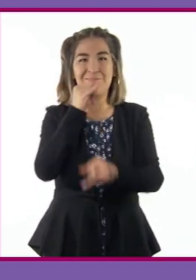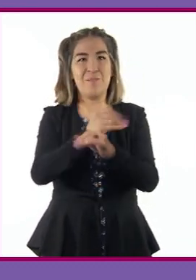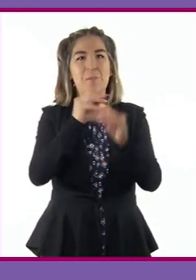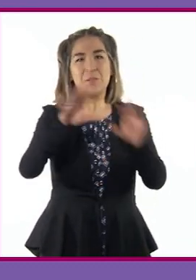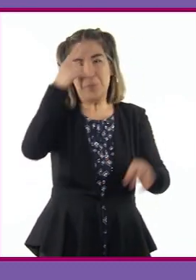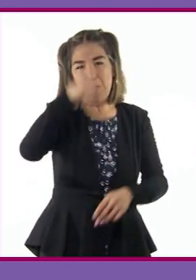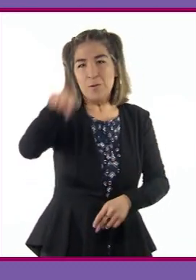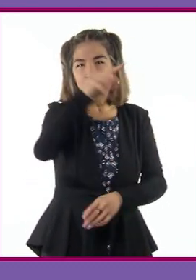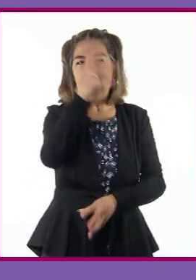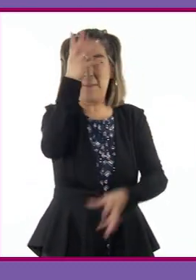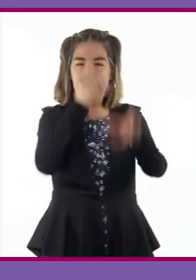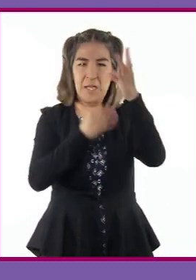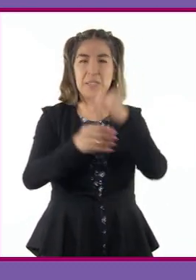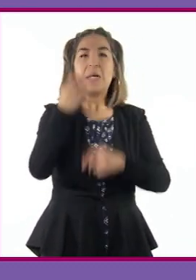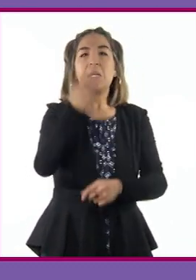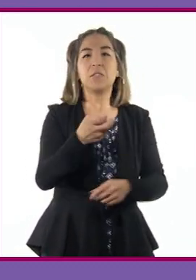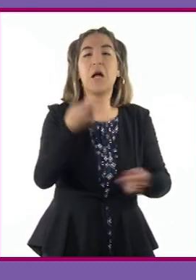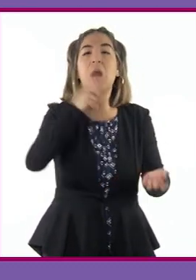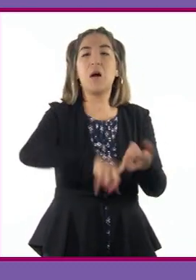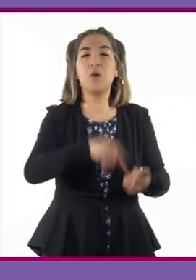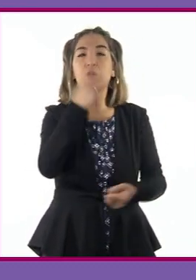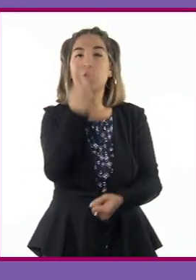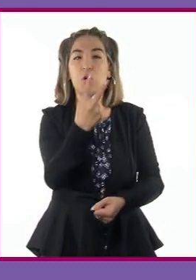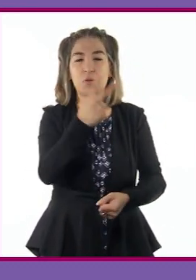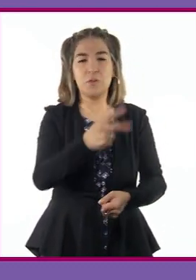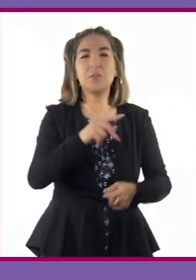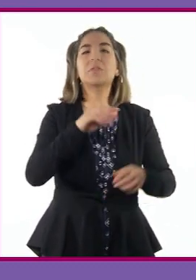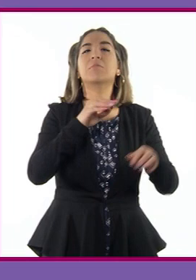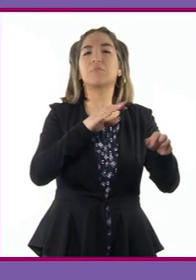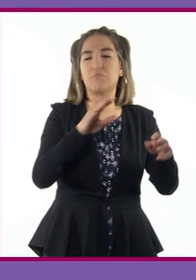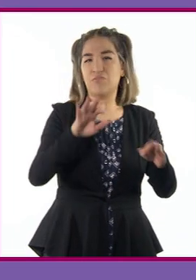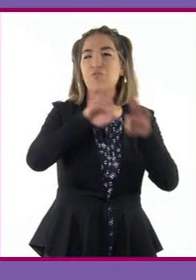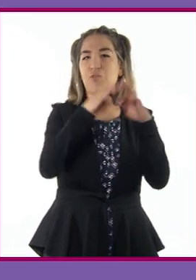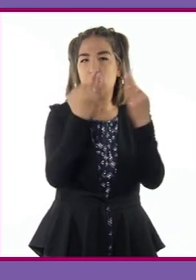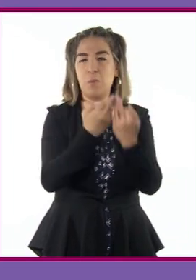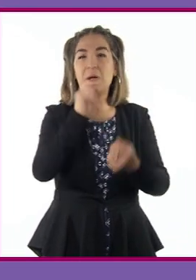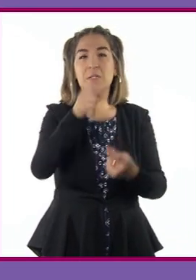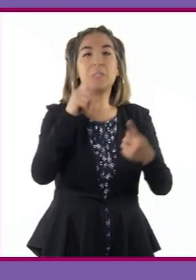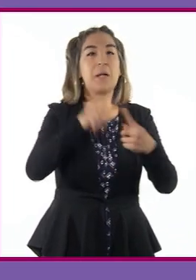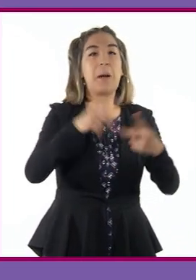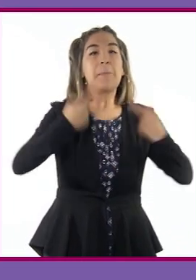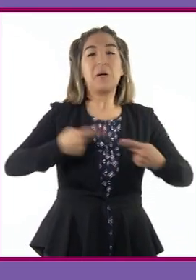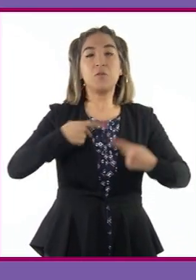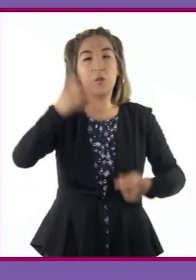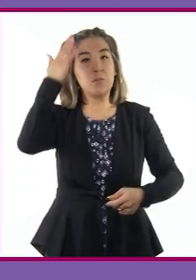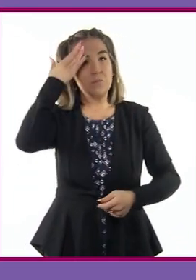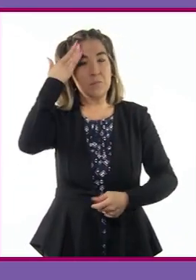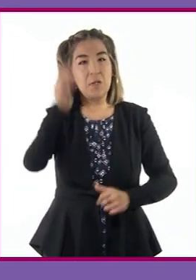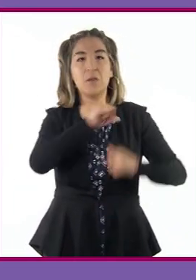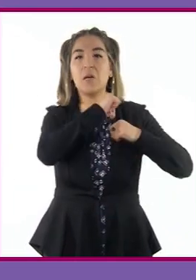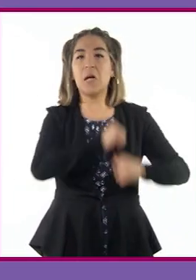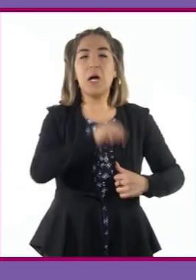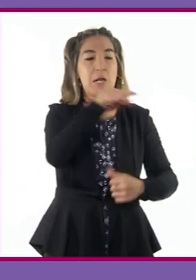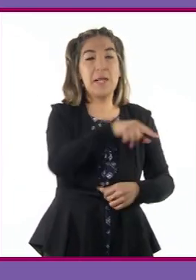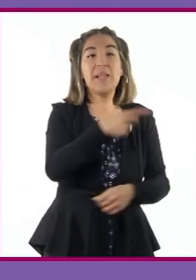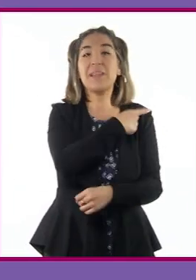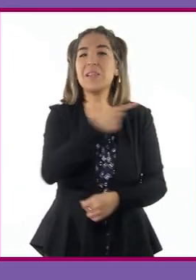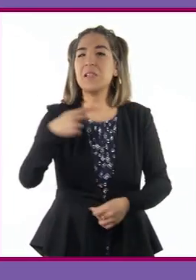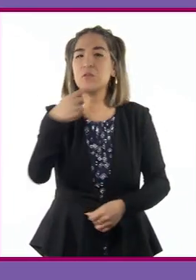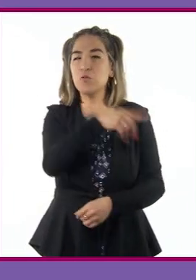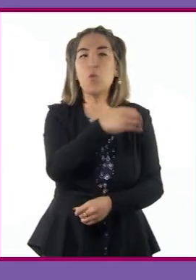ver en dos vías, a través de la autoridad que está obligada